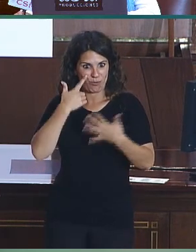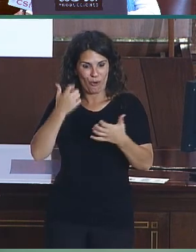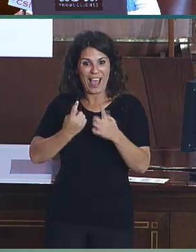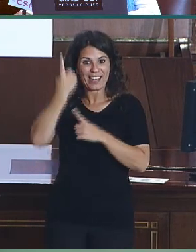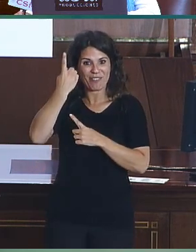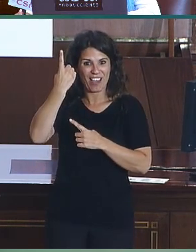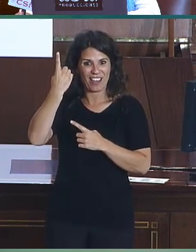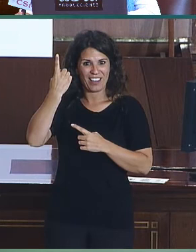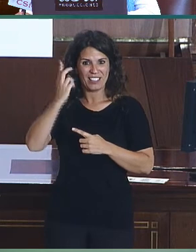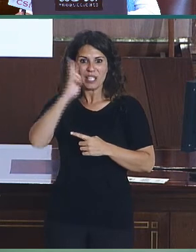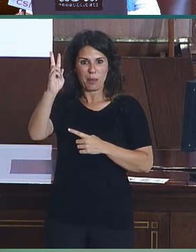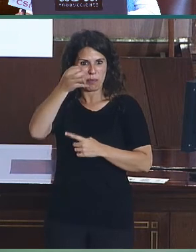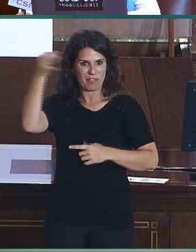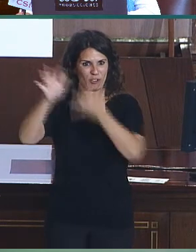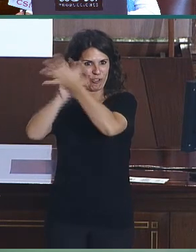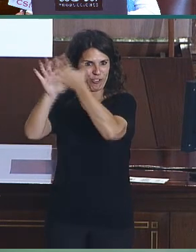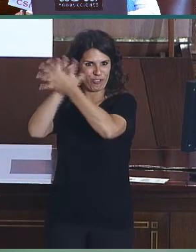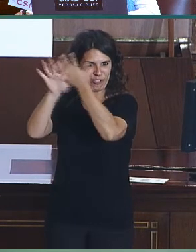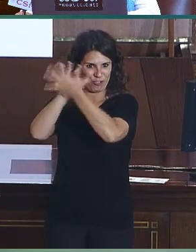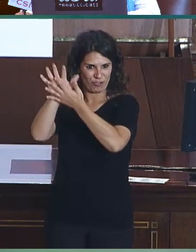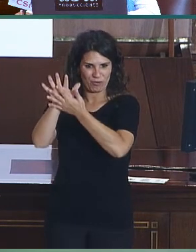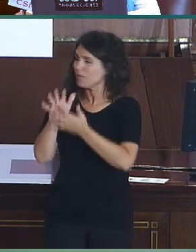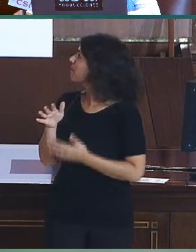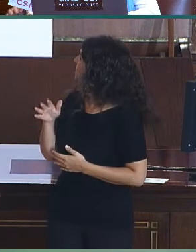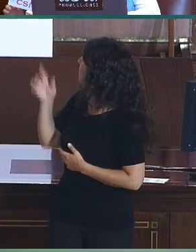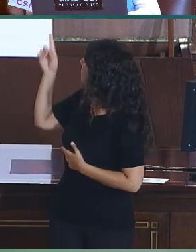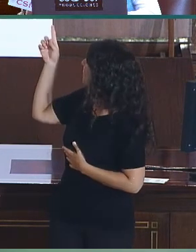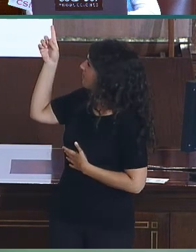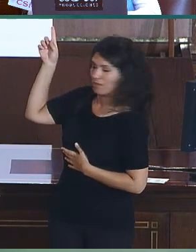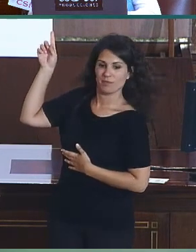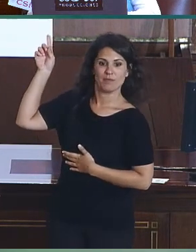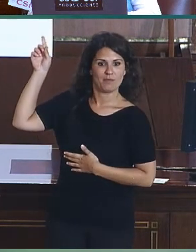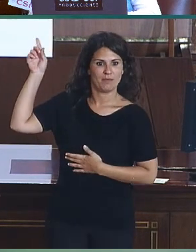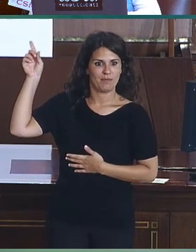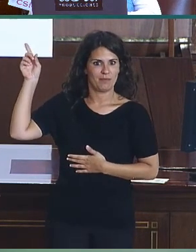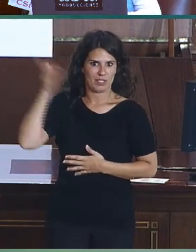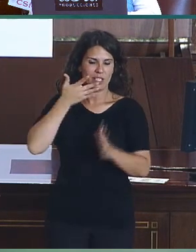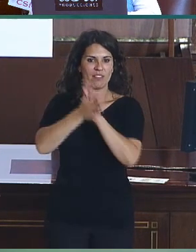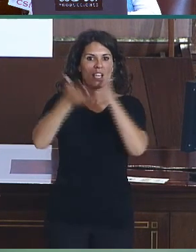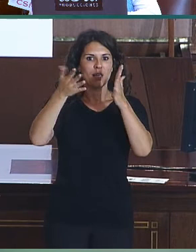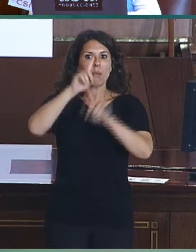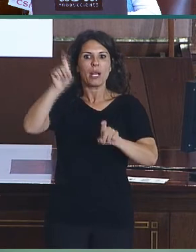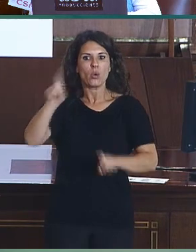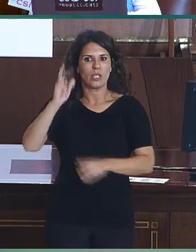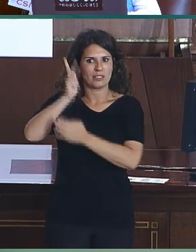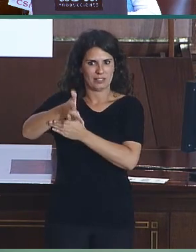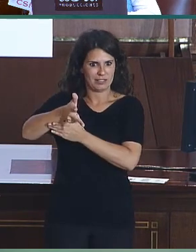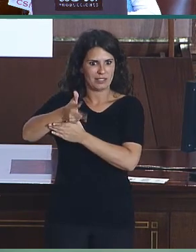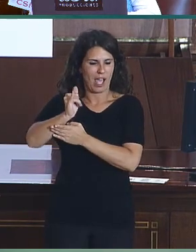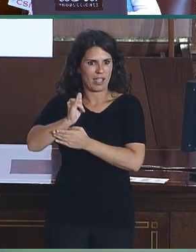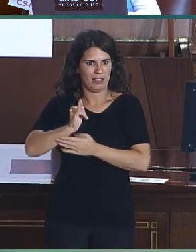parte superior de la pantalla. Aquí está la grabación. Empieza con